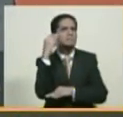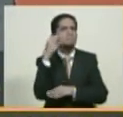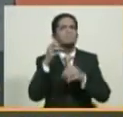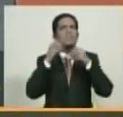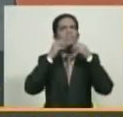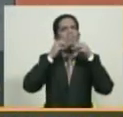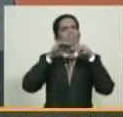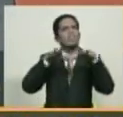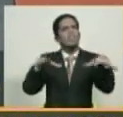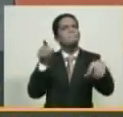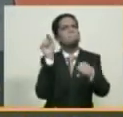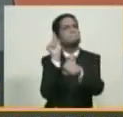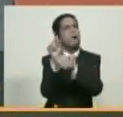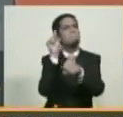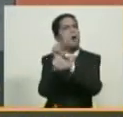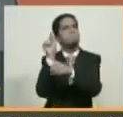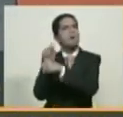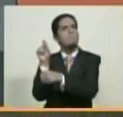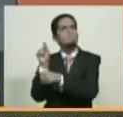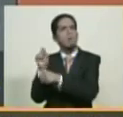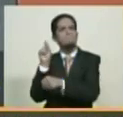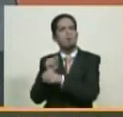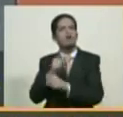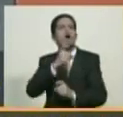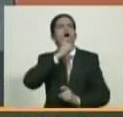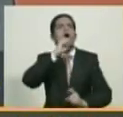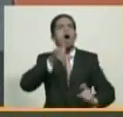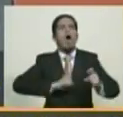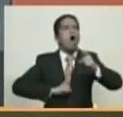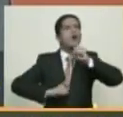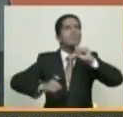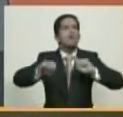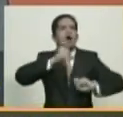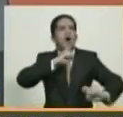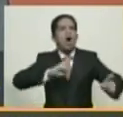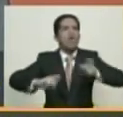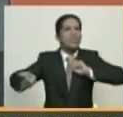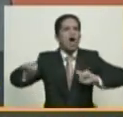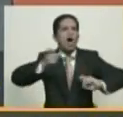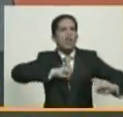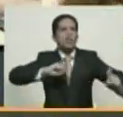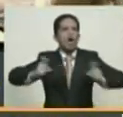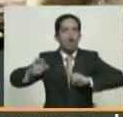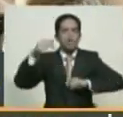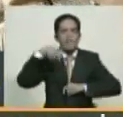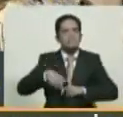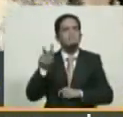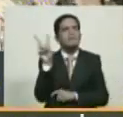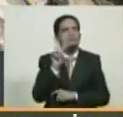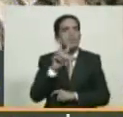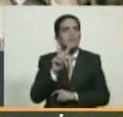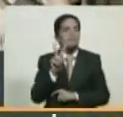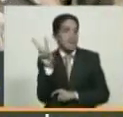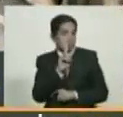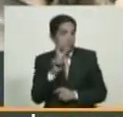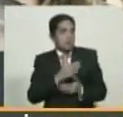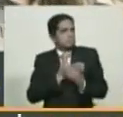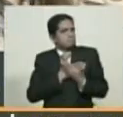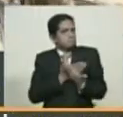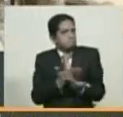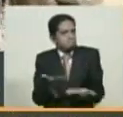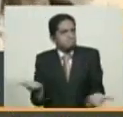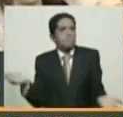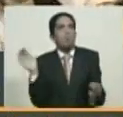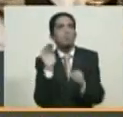población delitos de odio contra habitantes de un país que no ha hecho sino atenderlos y cuidarlos.